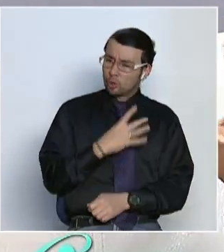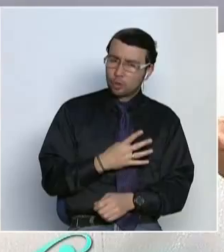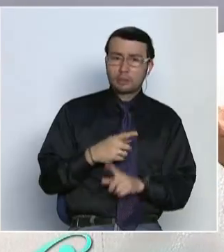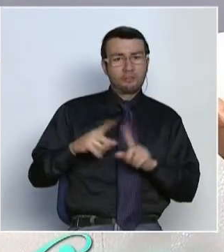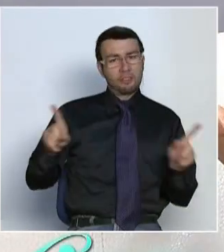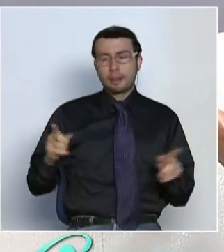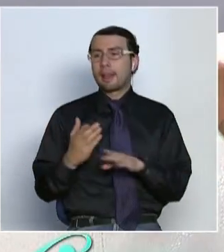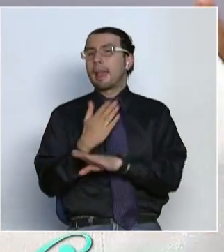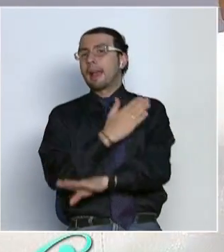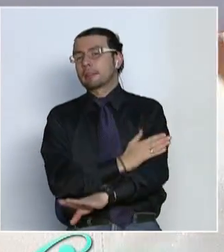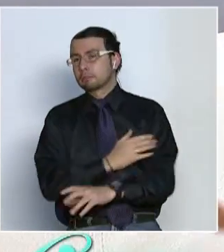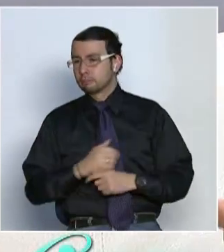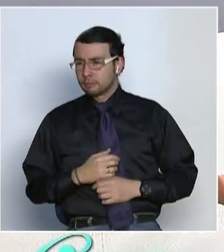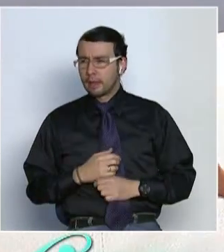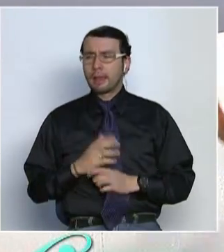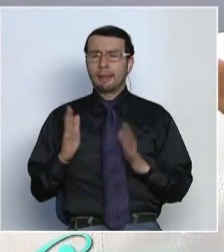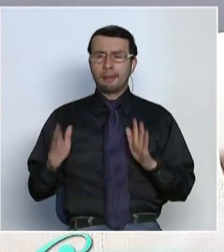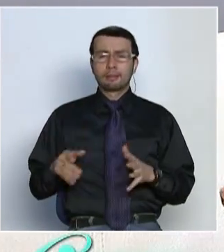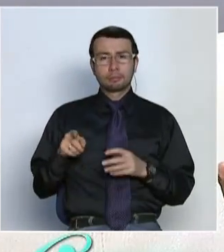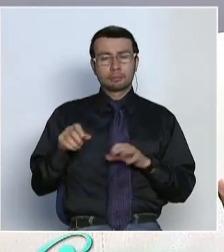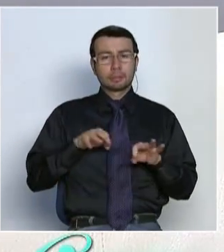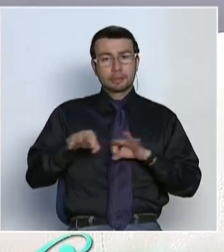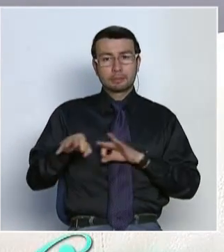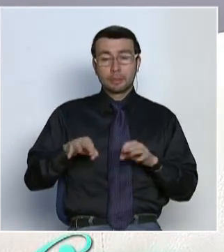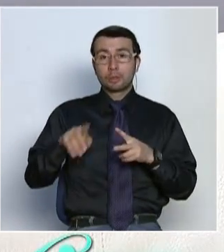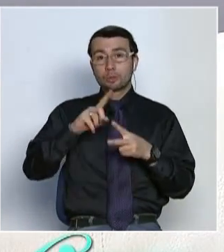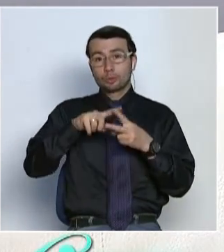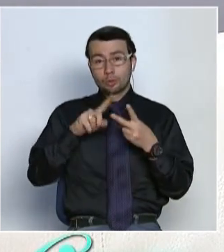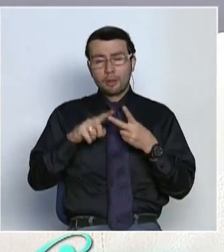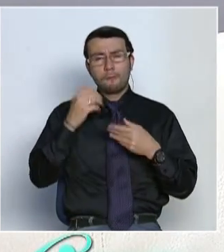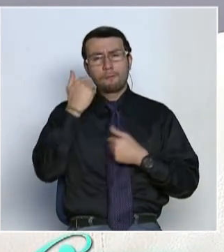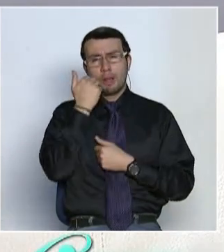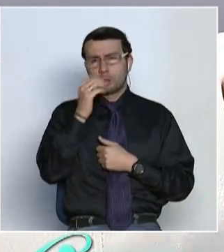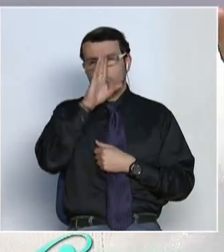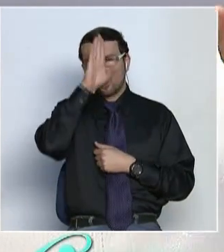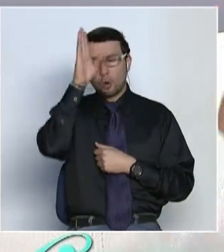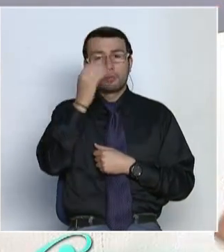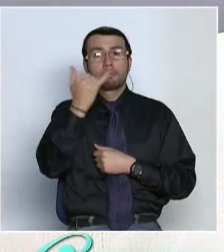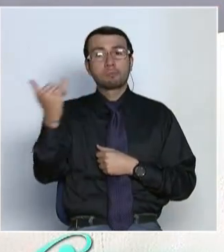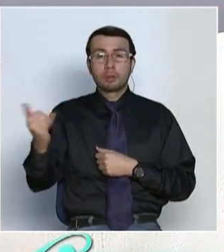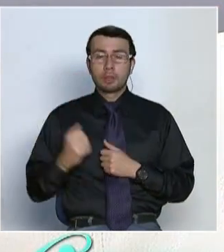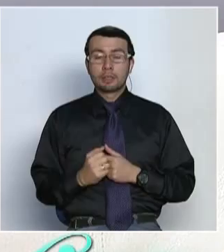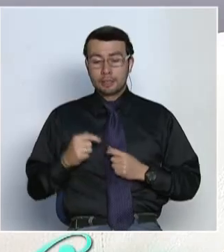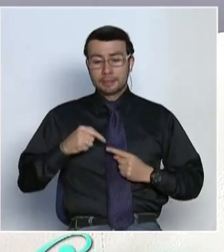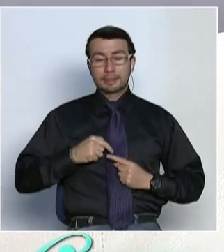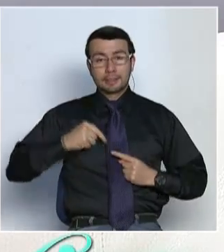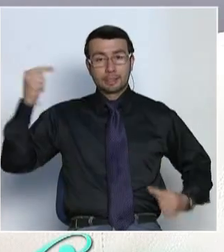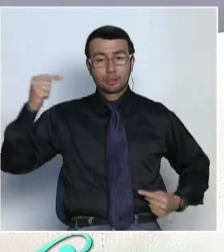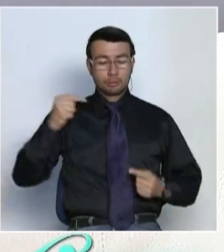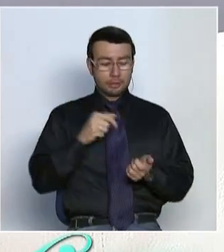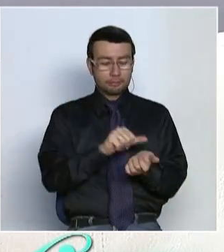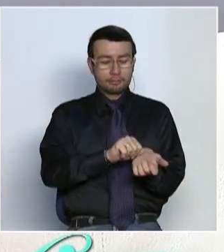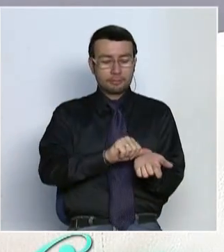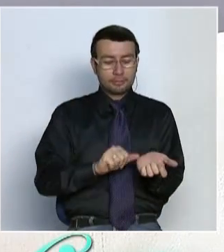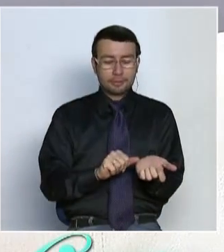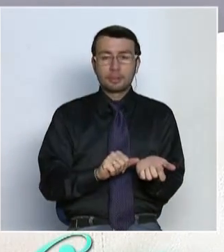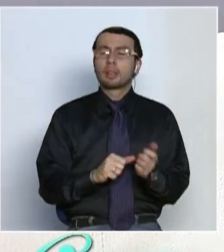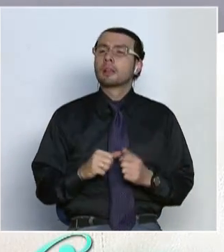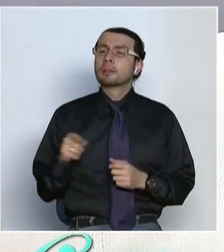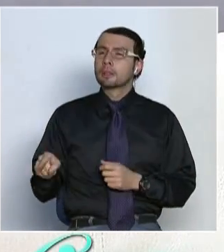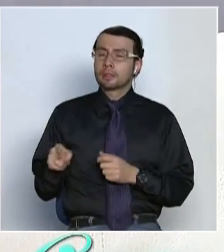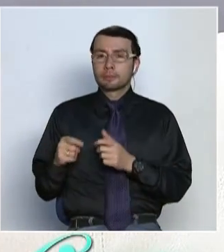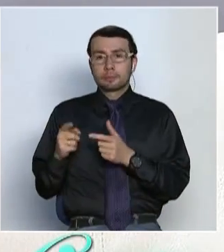al de ahora. Entonces vamos a hablar de 2 patologías que son muy frecuentes. Síndrome del túnel carpiano,